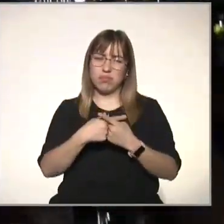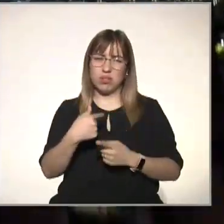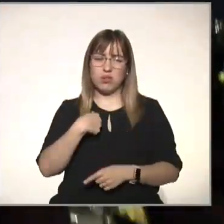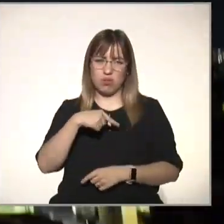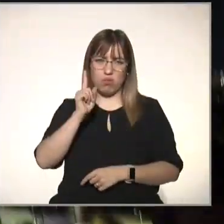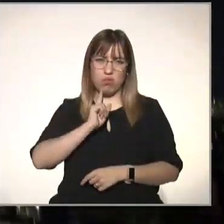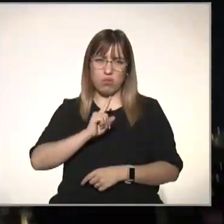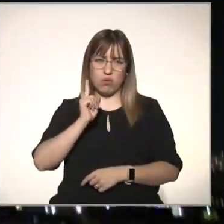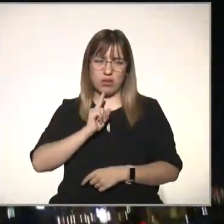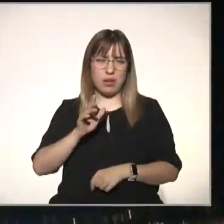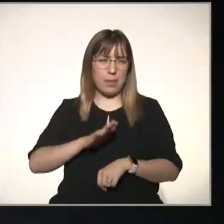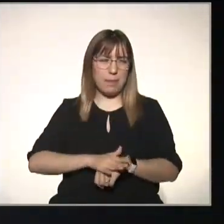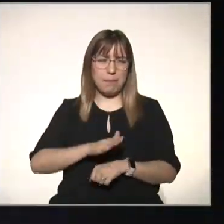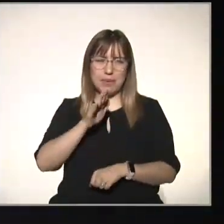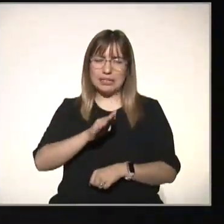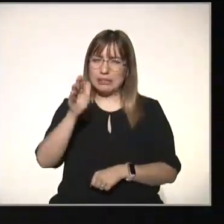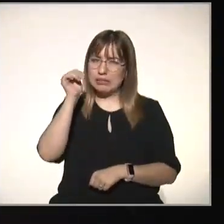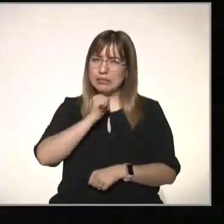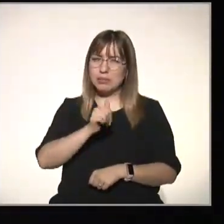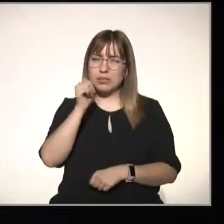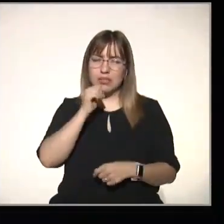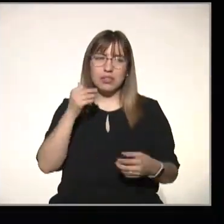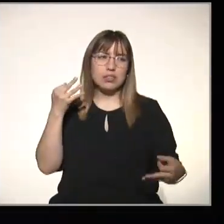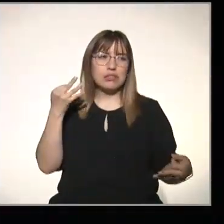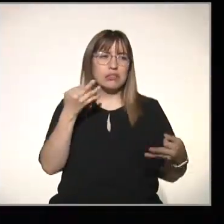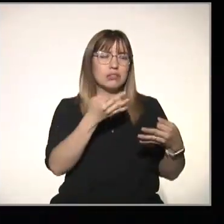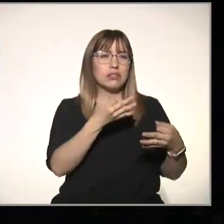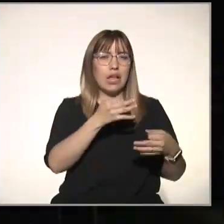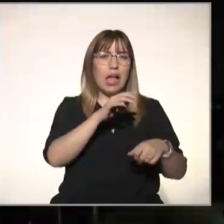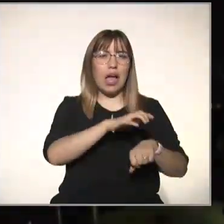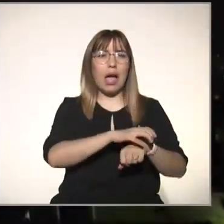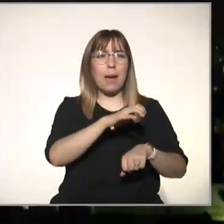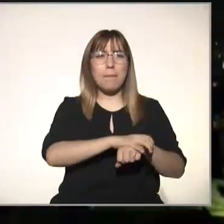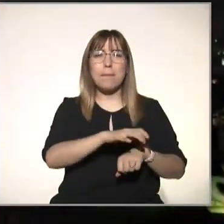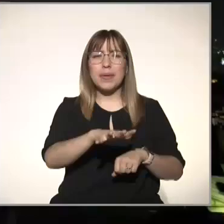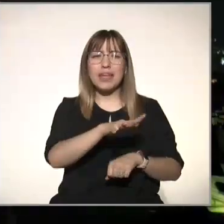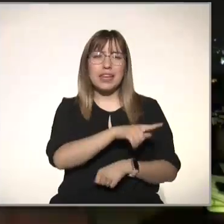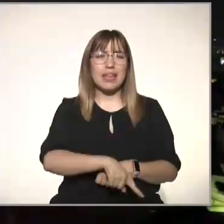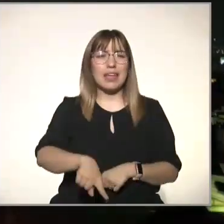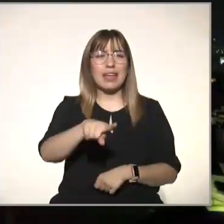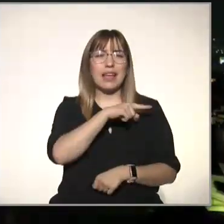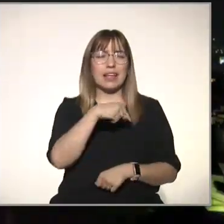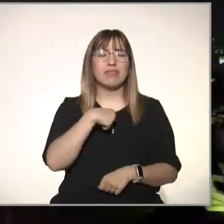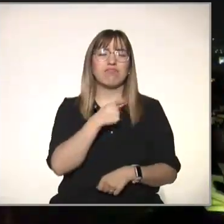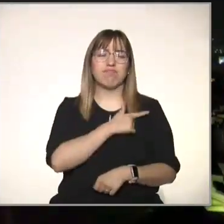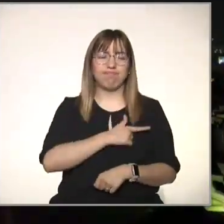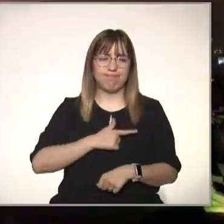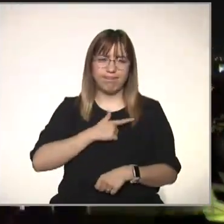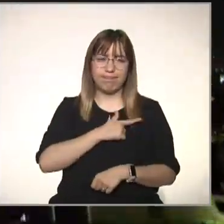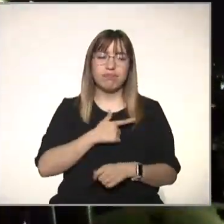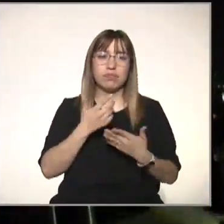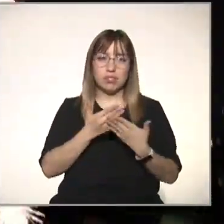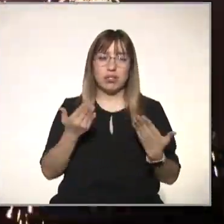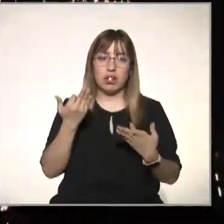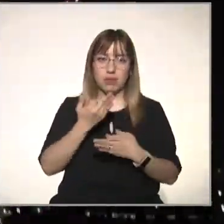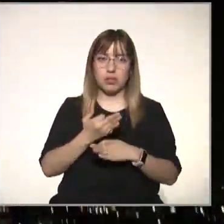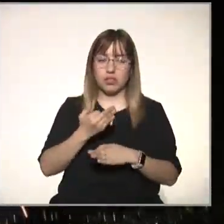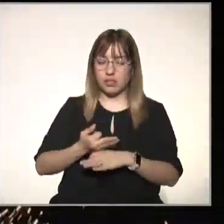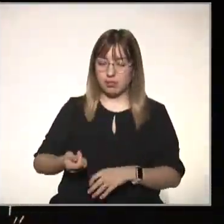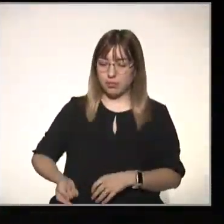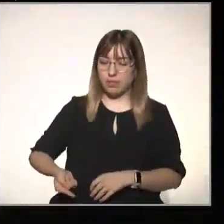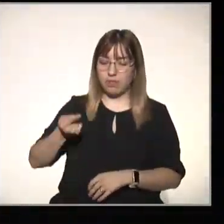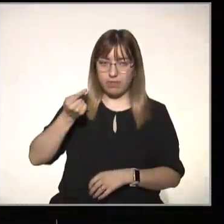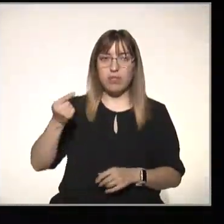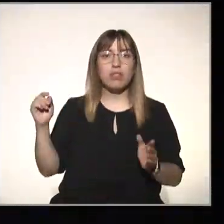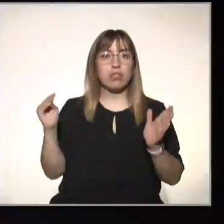la verdad, siempre me sentí atraída por mis compañeritas. Aún a esta edad, o sea, yo me siento